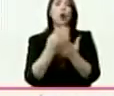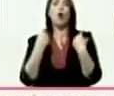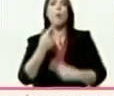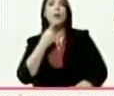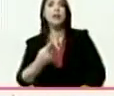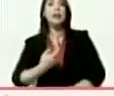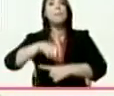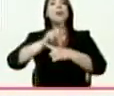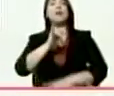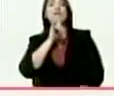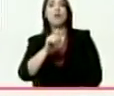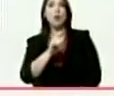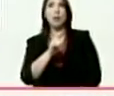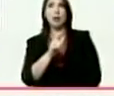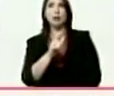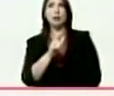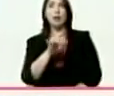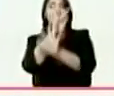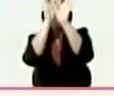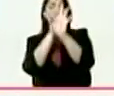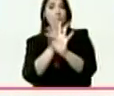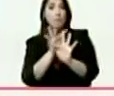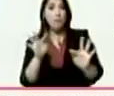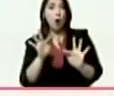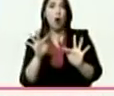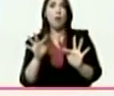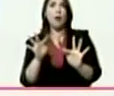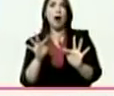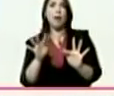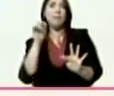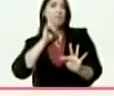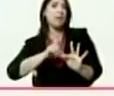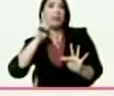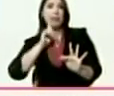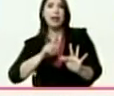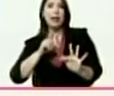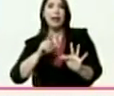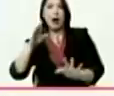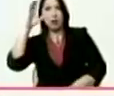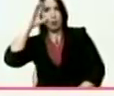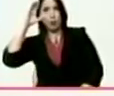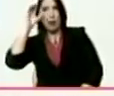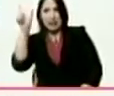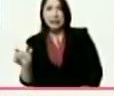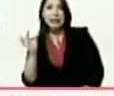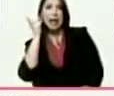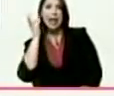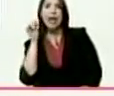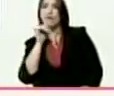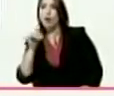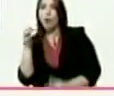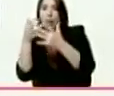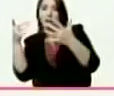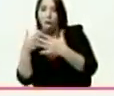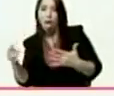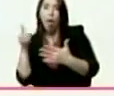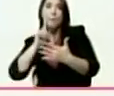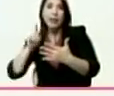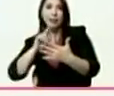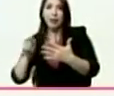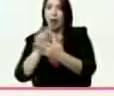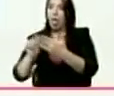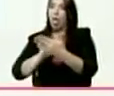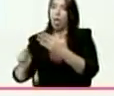primer informe, de manera infame, mitómana, llegó a decir, el Ministerio Público no ha